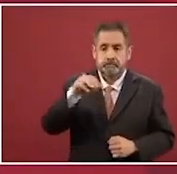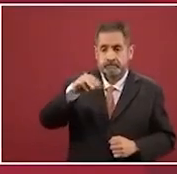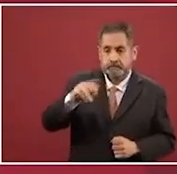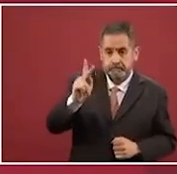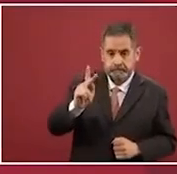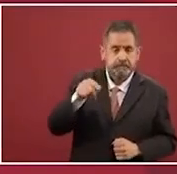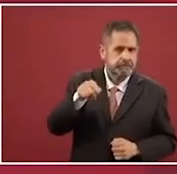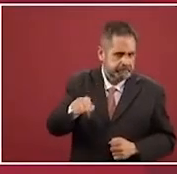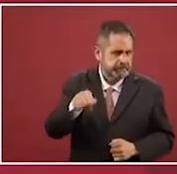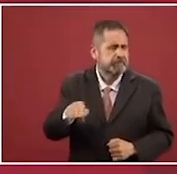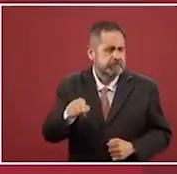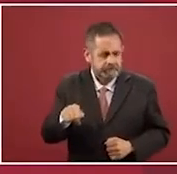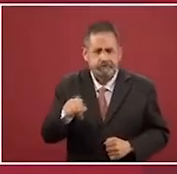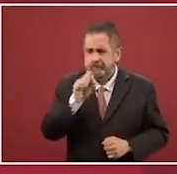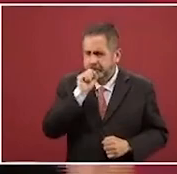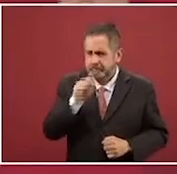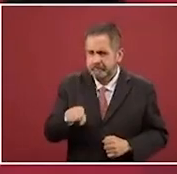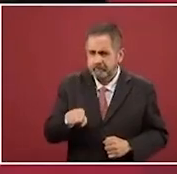era